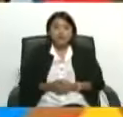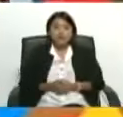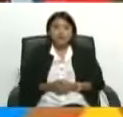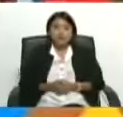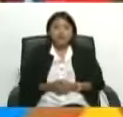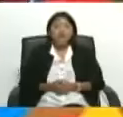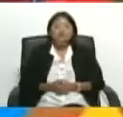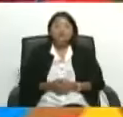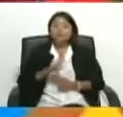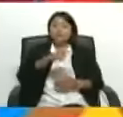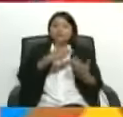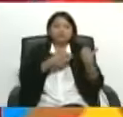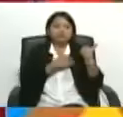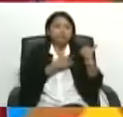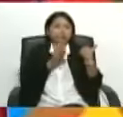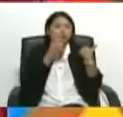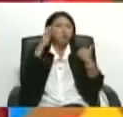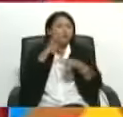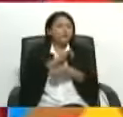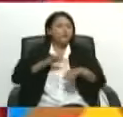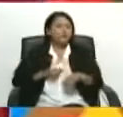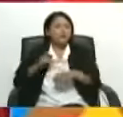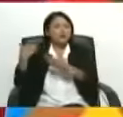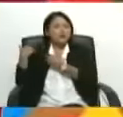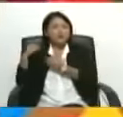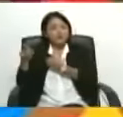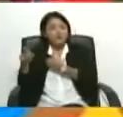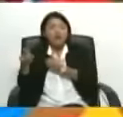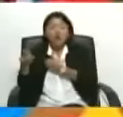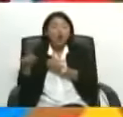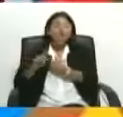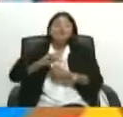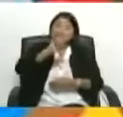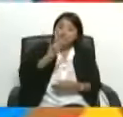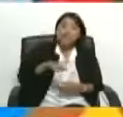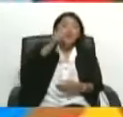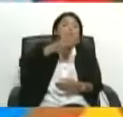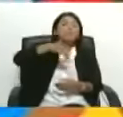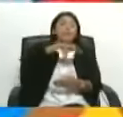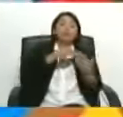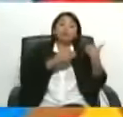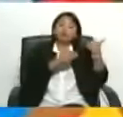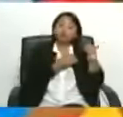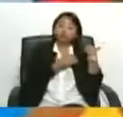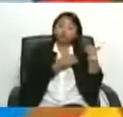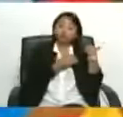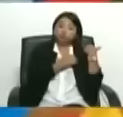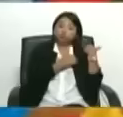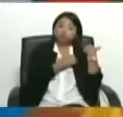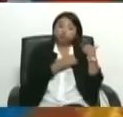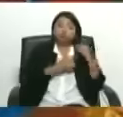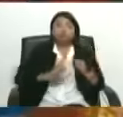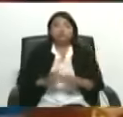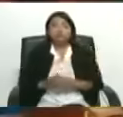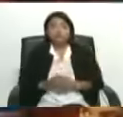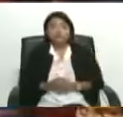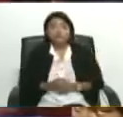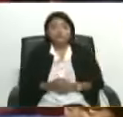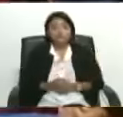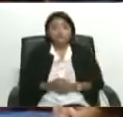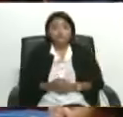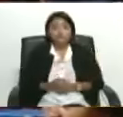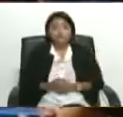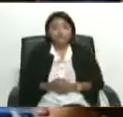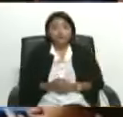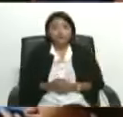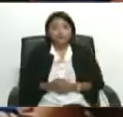seguridad de la nación no es solo de la Fuerza Armada. La seguridad de la nación no es solo de los cuerpos policiales. Nos obliga